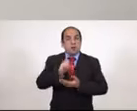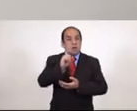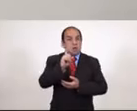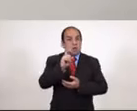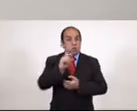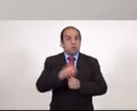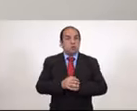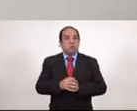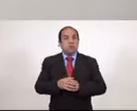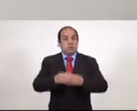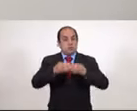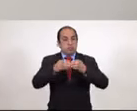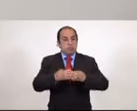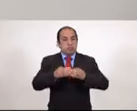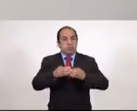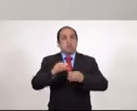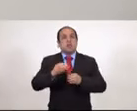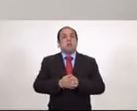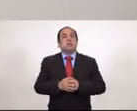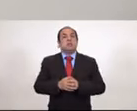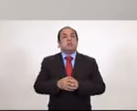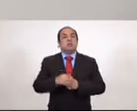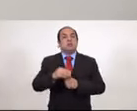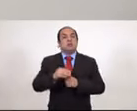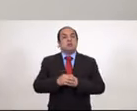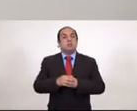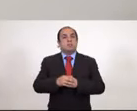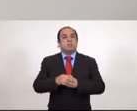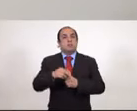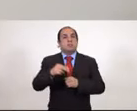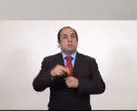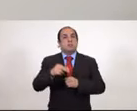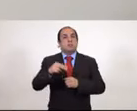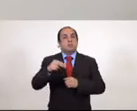El Cartero hacia el centro de la ciudad. El agua